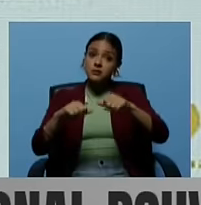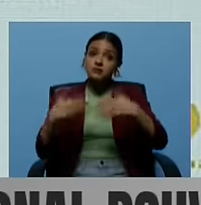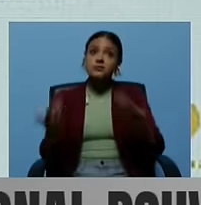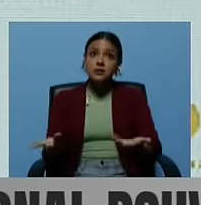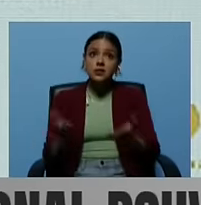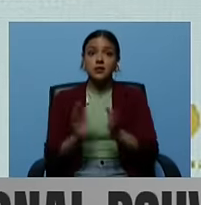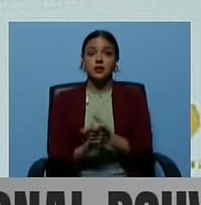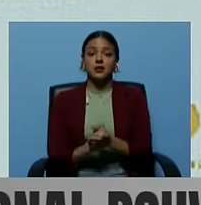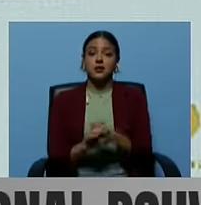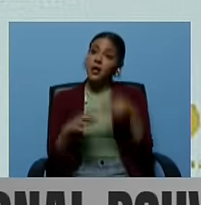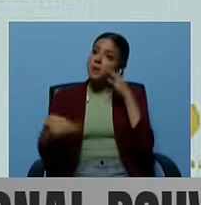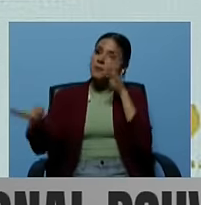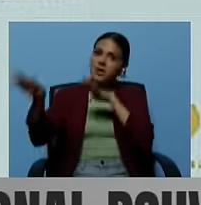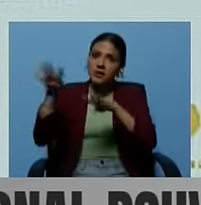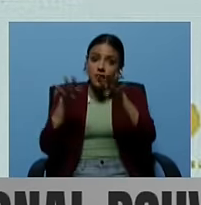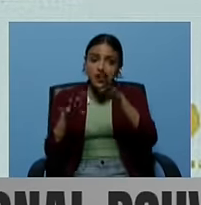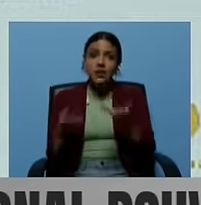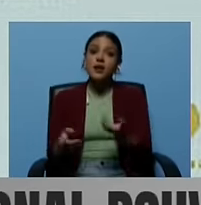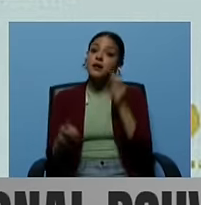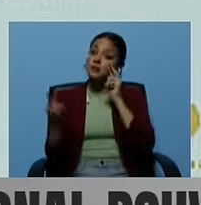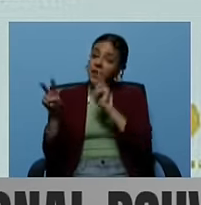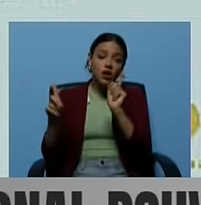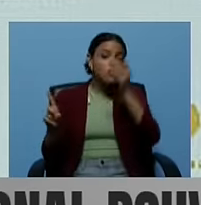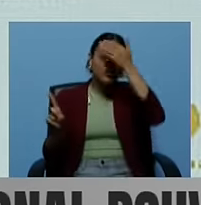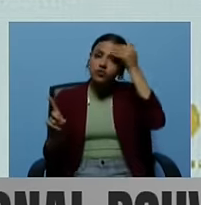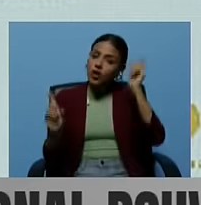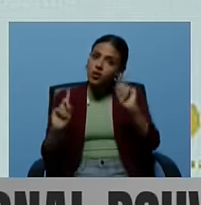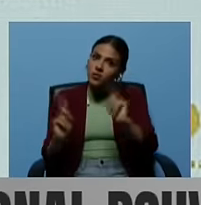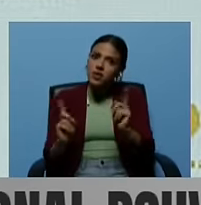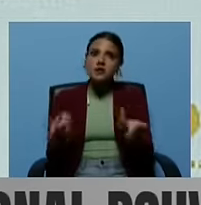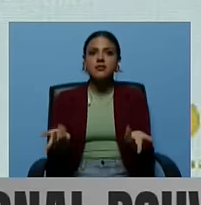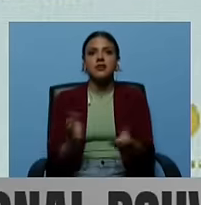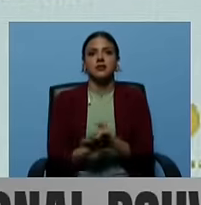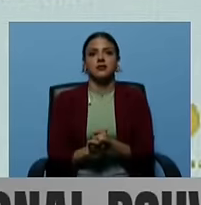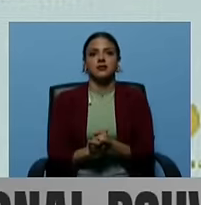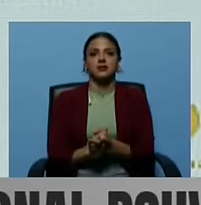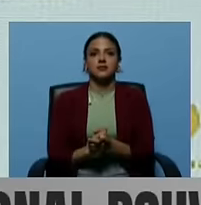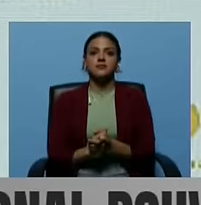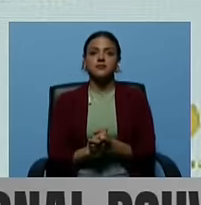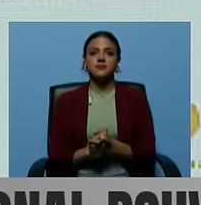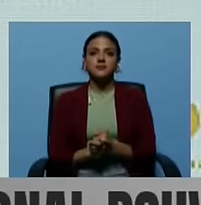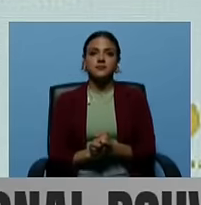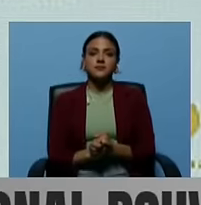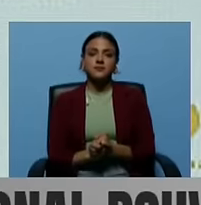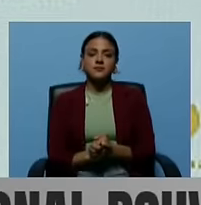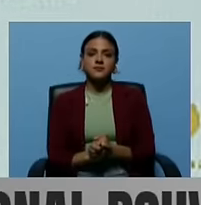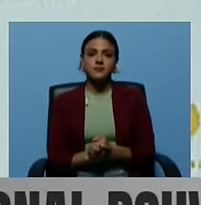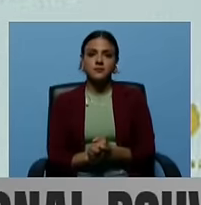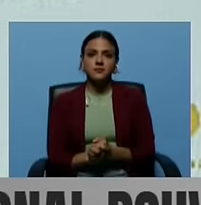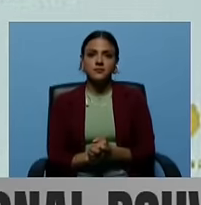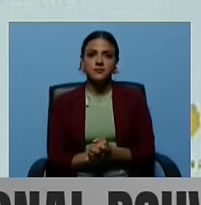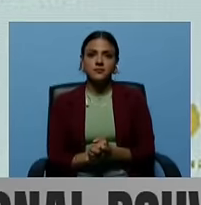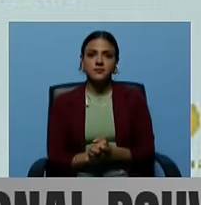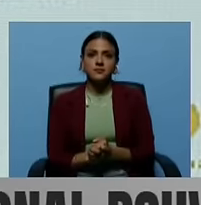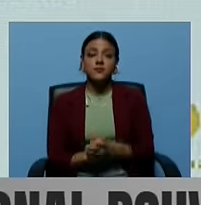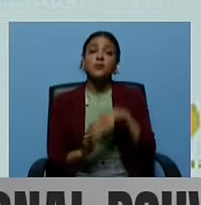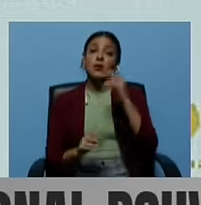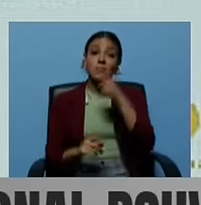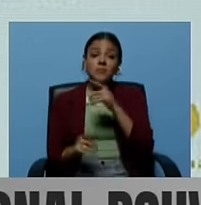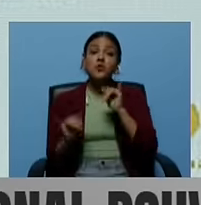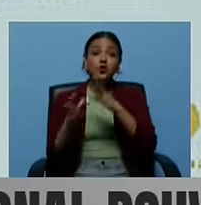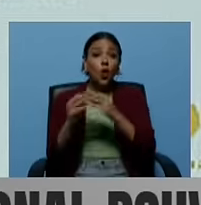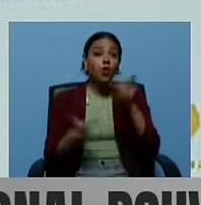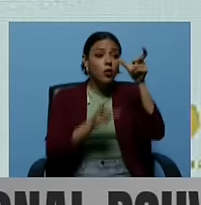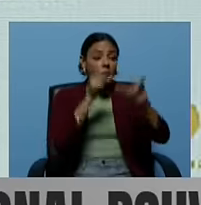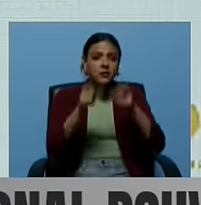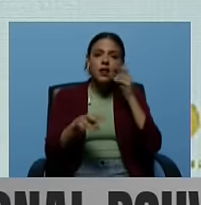Boric, mírate en ese espejo. Duque, mírate en ese espejo. Uribe, mírate en